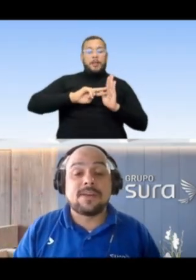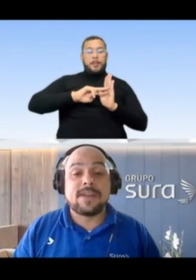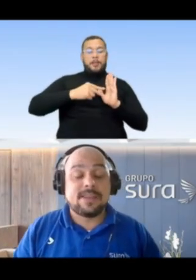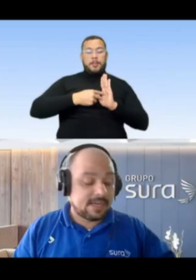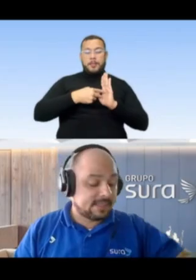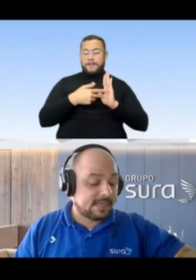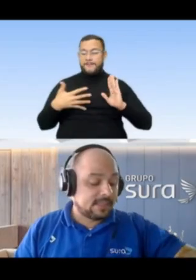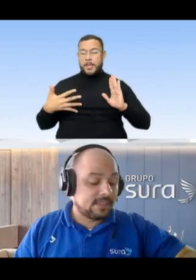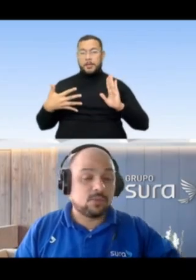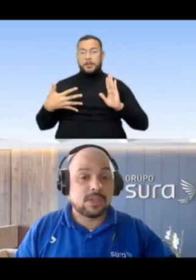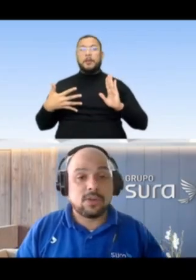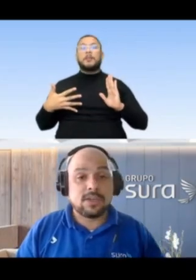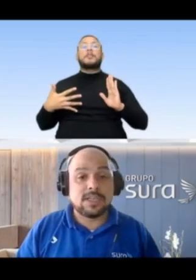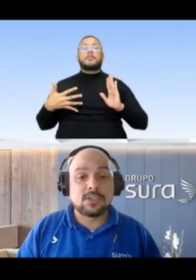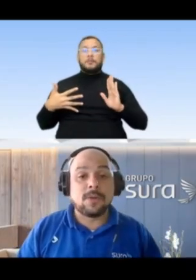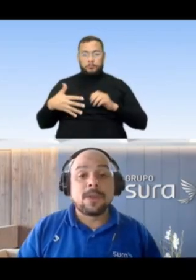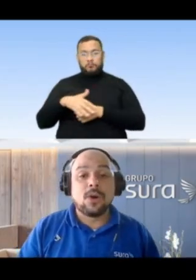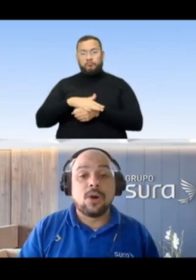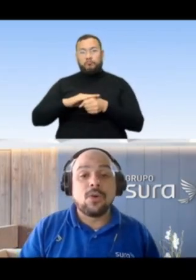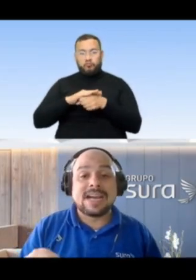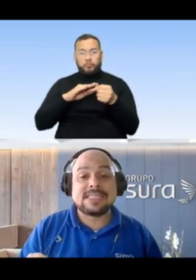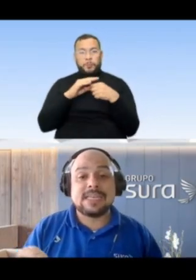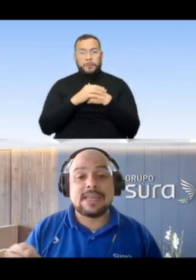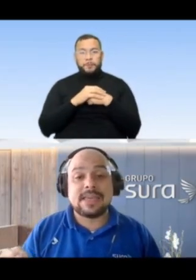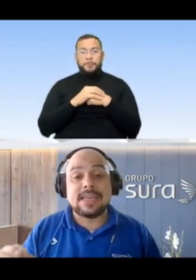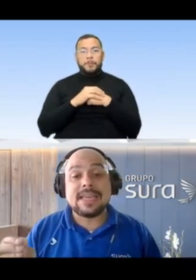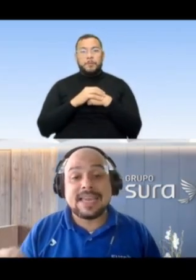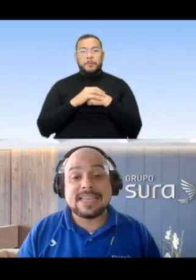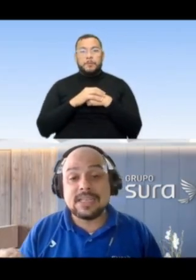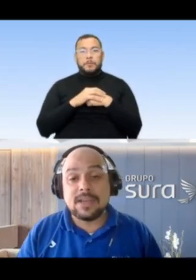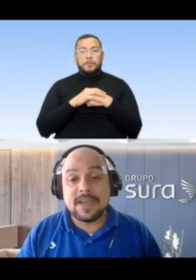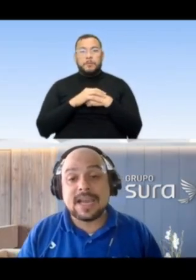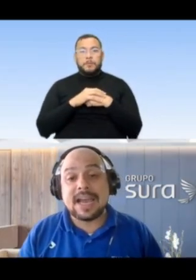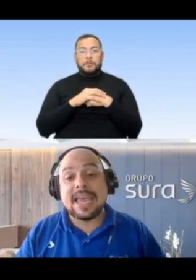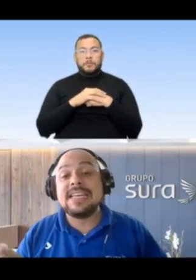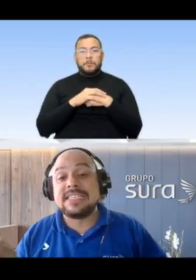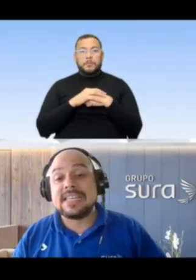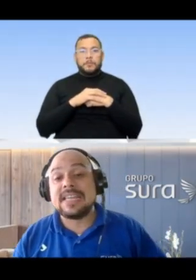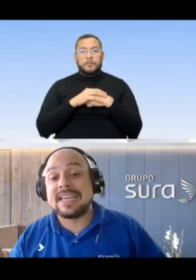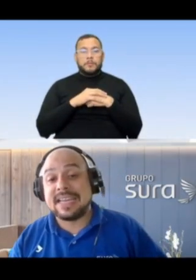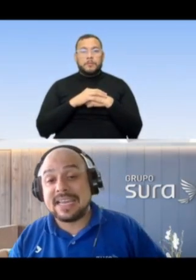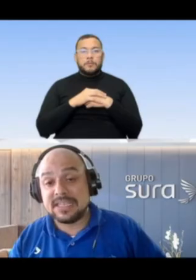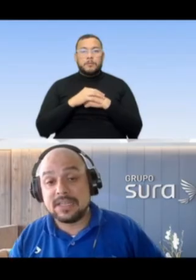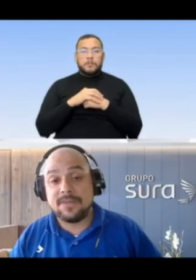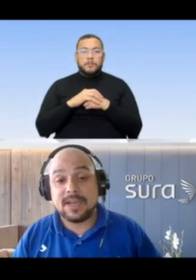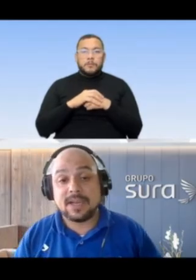de tener en cuenta frente a estas situaciones. ¿Listo? Ojo, accidente, ¿qué significa? E